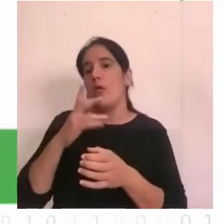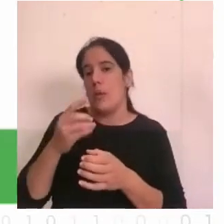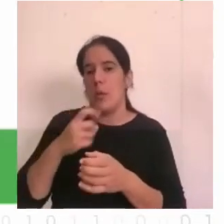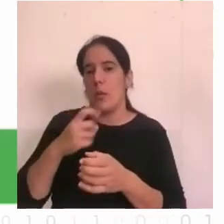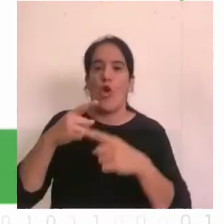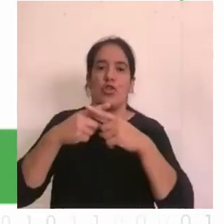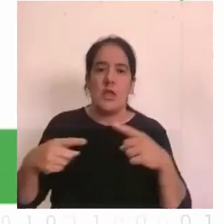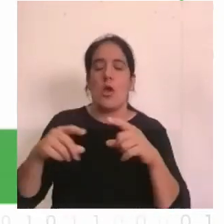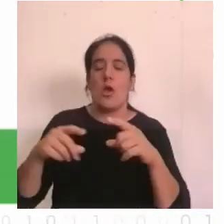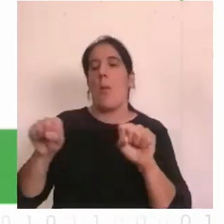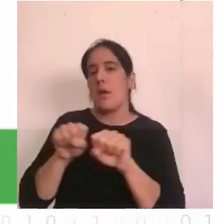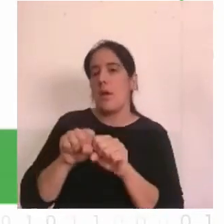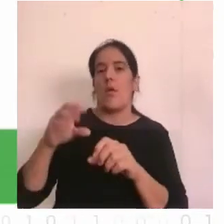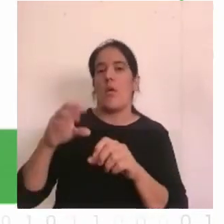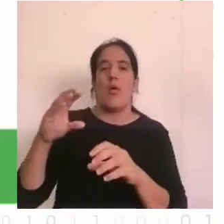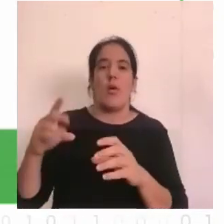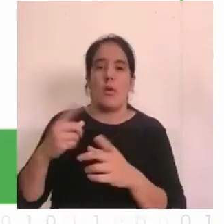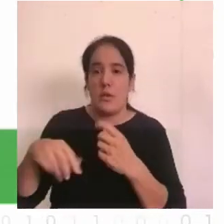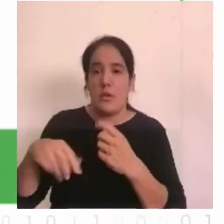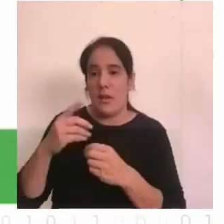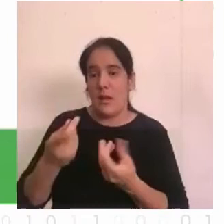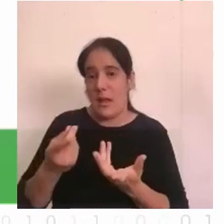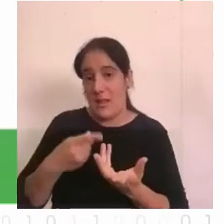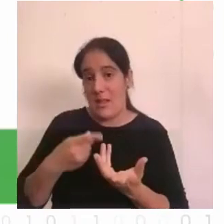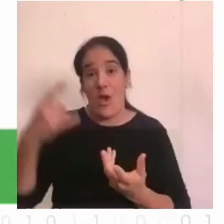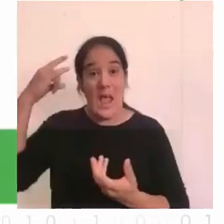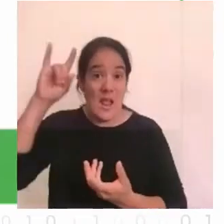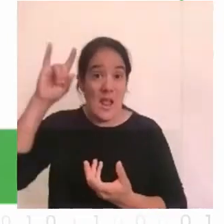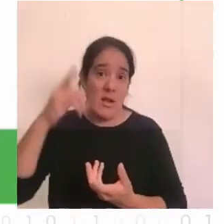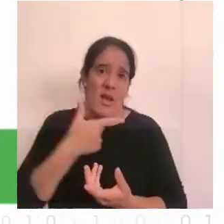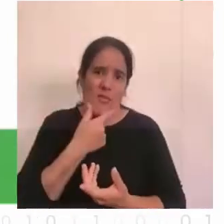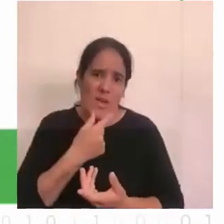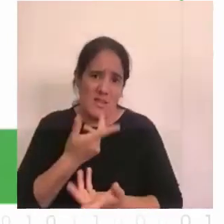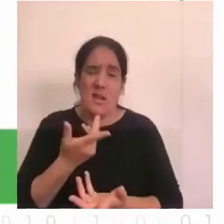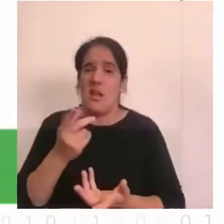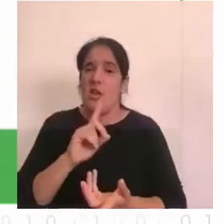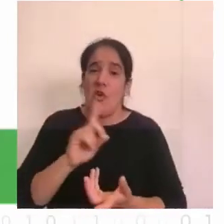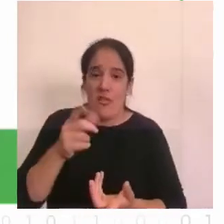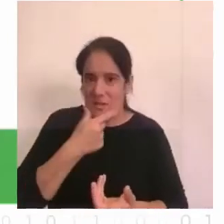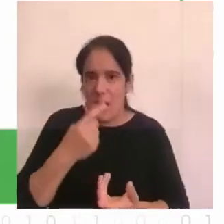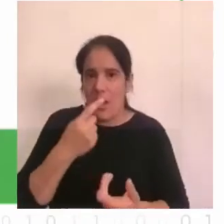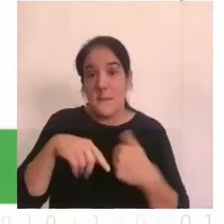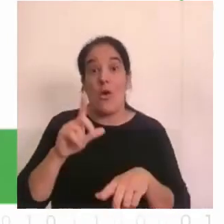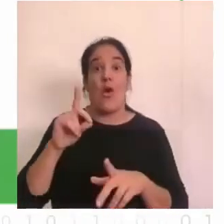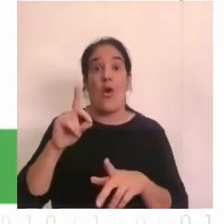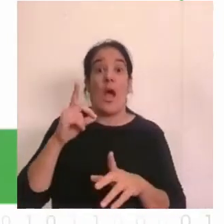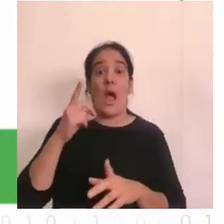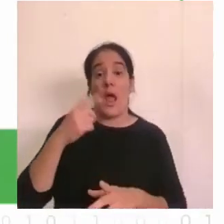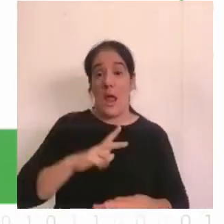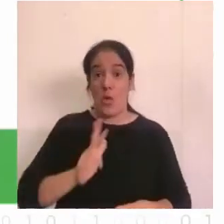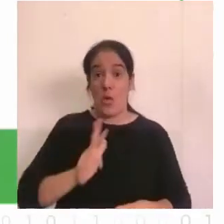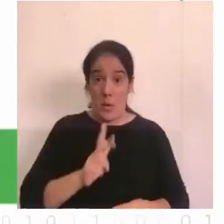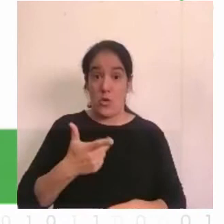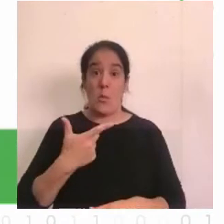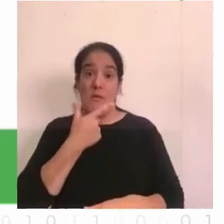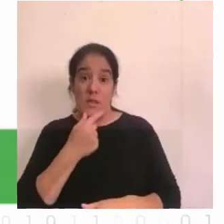ganado es muy fácil de saber, pero mismo en humanos, a través de información genética también puedo saber qué tan parecidos son dos individuos.